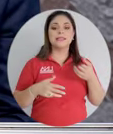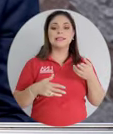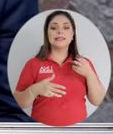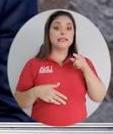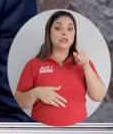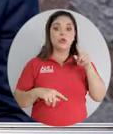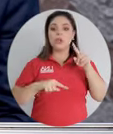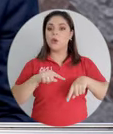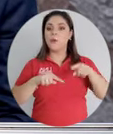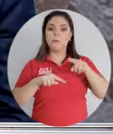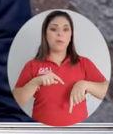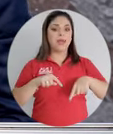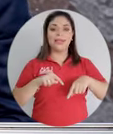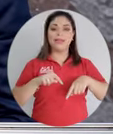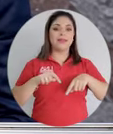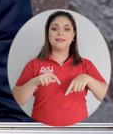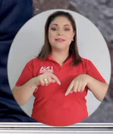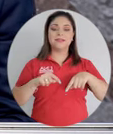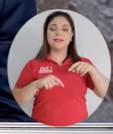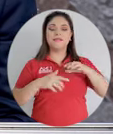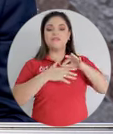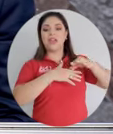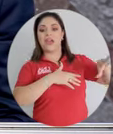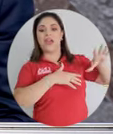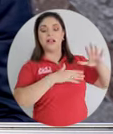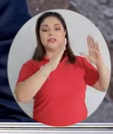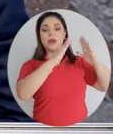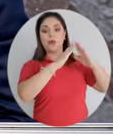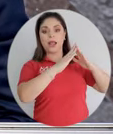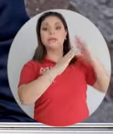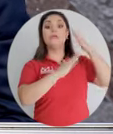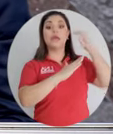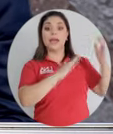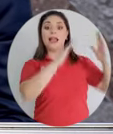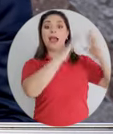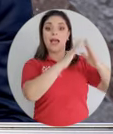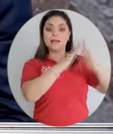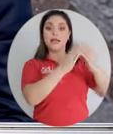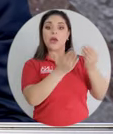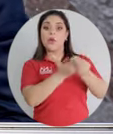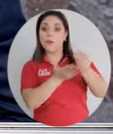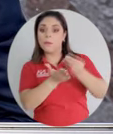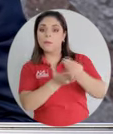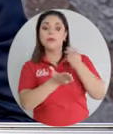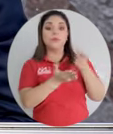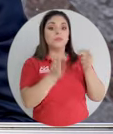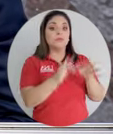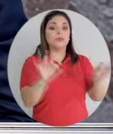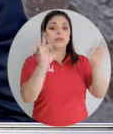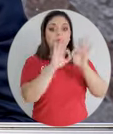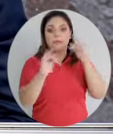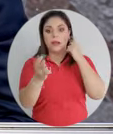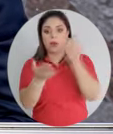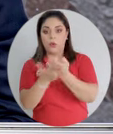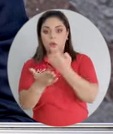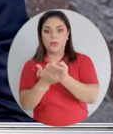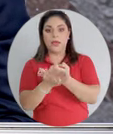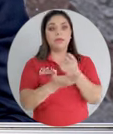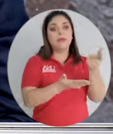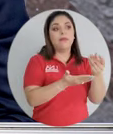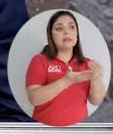puede desligarse completamente de la realidad de los hogares, ¿verdad? Porque el consumo de los hogares es muy importante para la